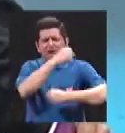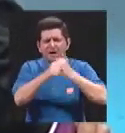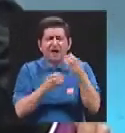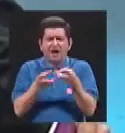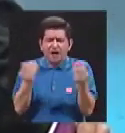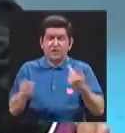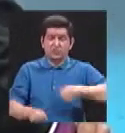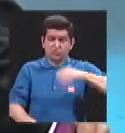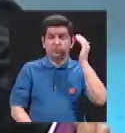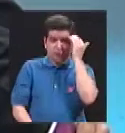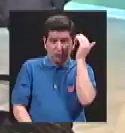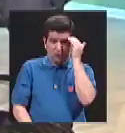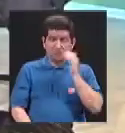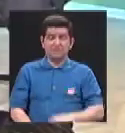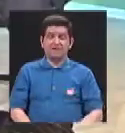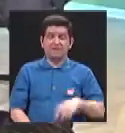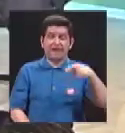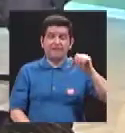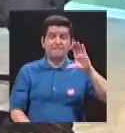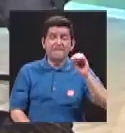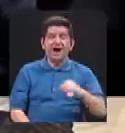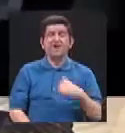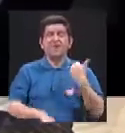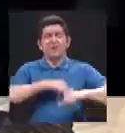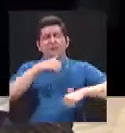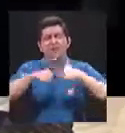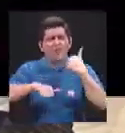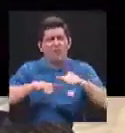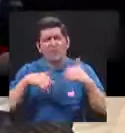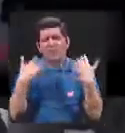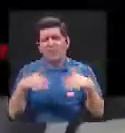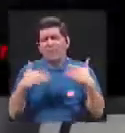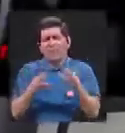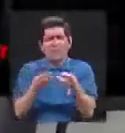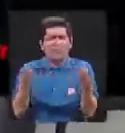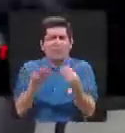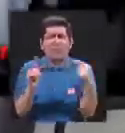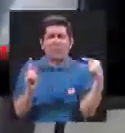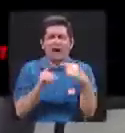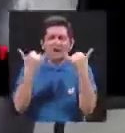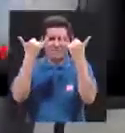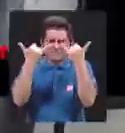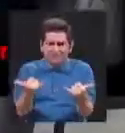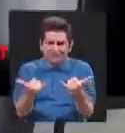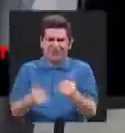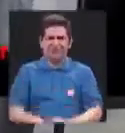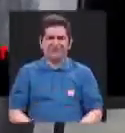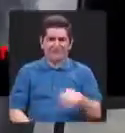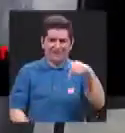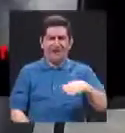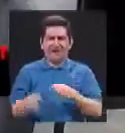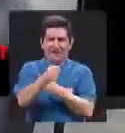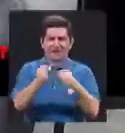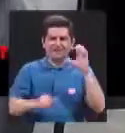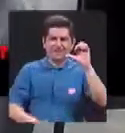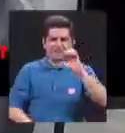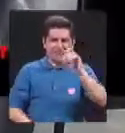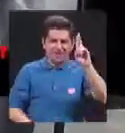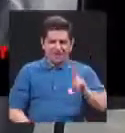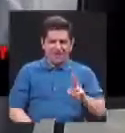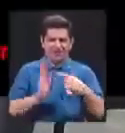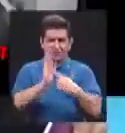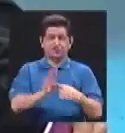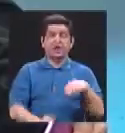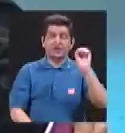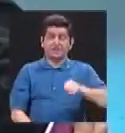de producción, porque a nosotros nos consta que Paco luchó años en esa producción hasta que por fin la trajo a las escenas costarricenses.